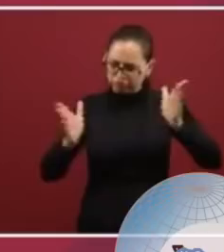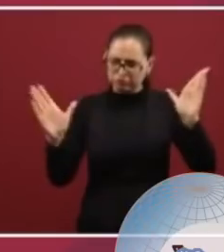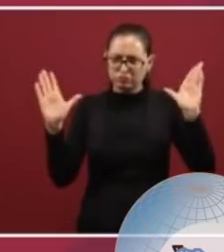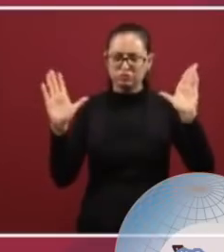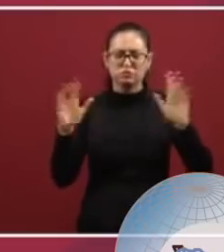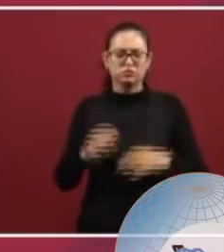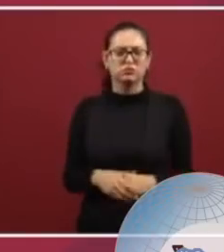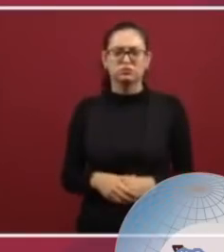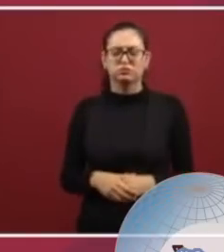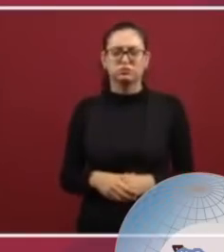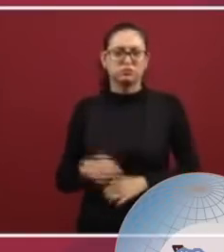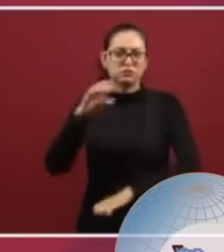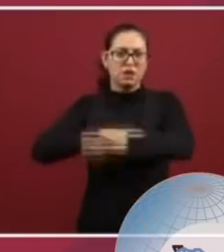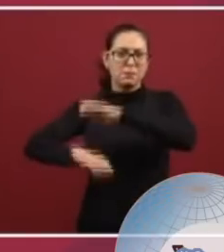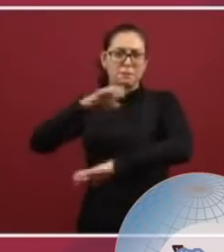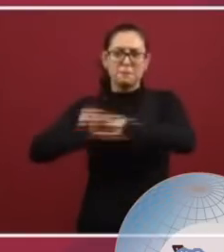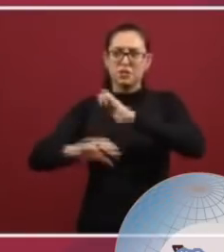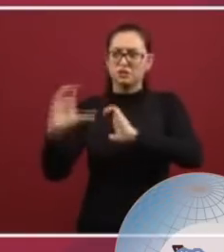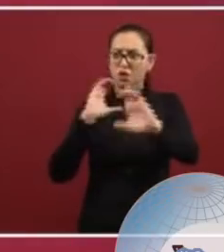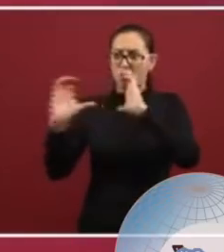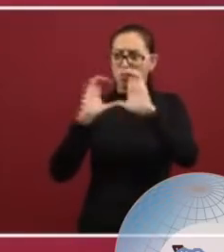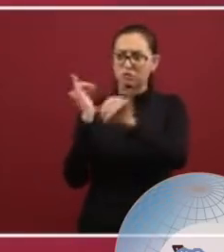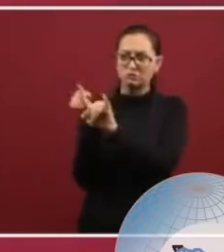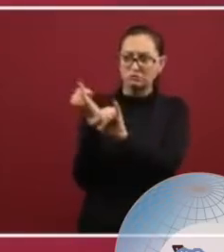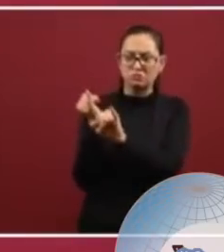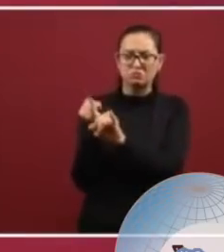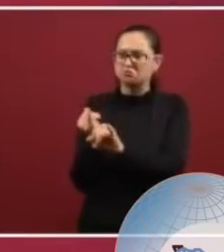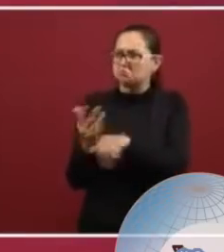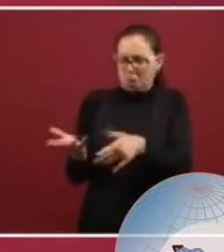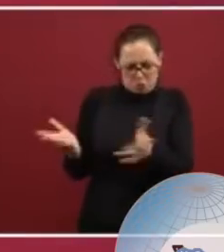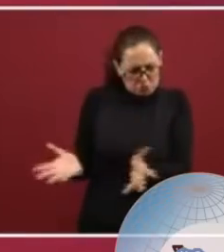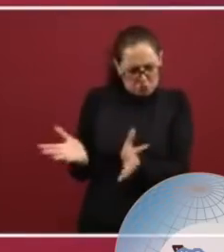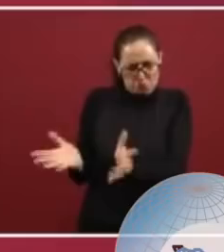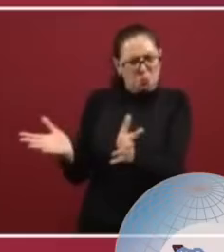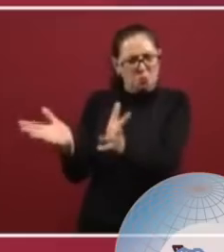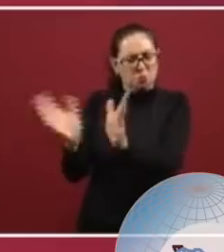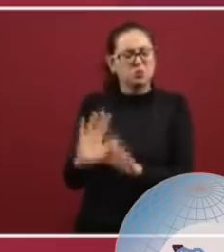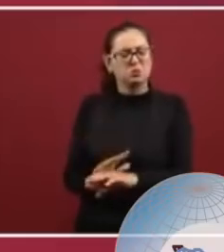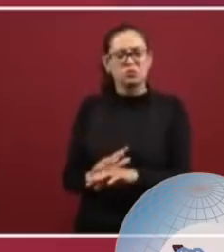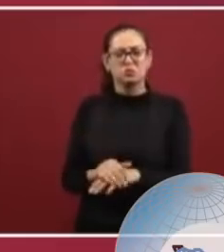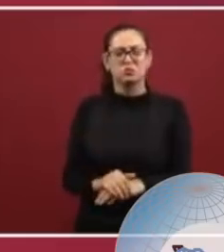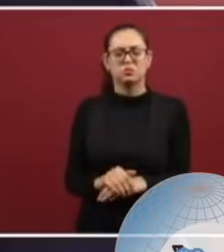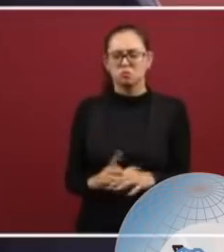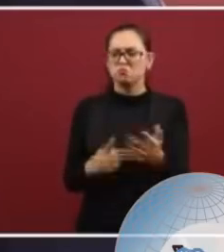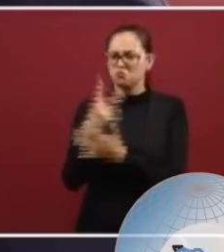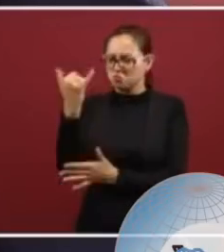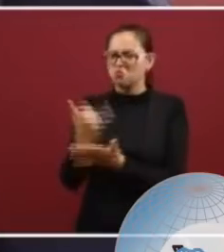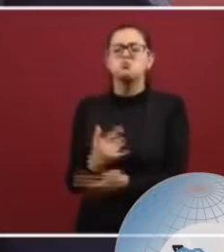que las empresas de telecomunicaciones avancen, hay proyectos ya, pero ¿qué